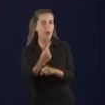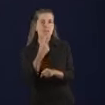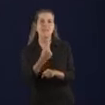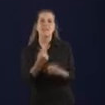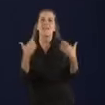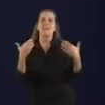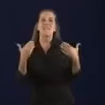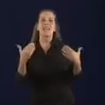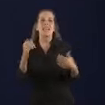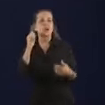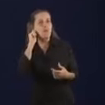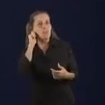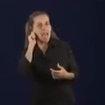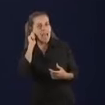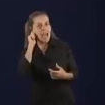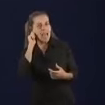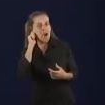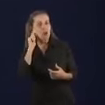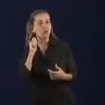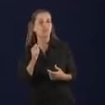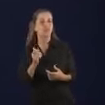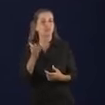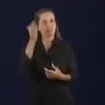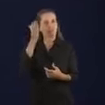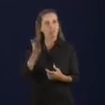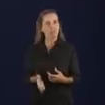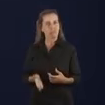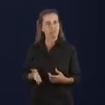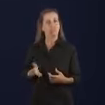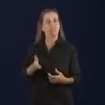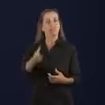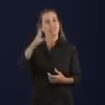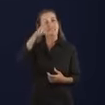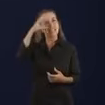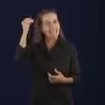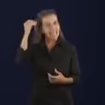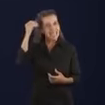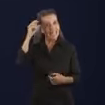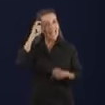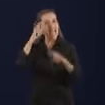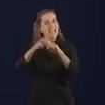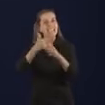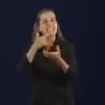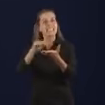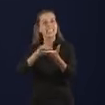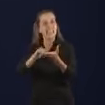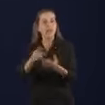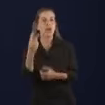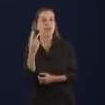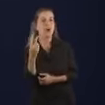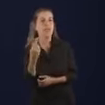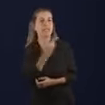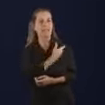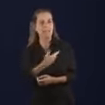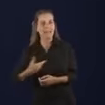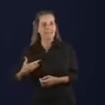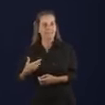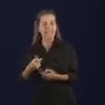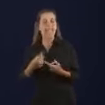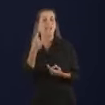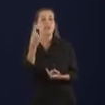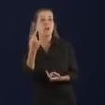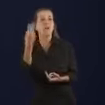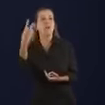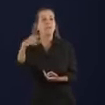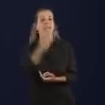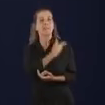muy feliz cumpleaños a la Doctora Cristina Fernández de kirner es ex senadora dos veces presidente de la nación y una vez vicepresidente de